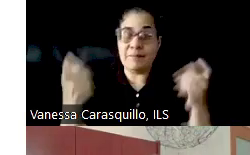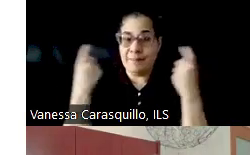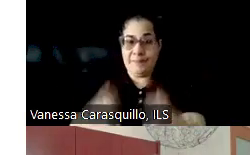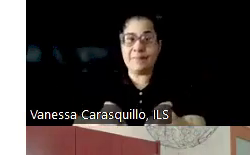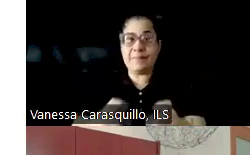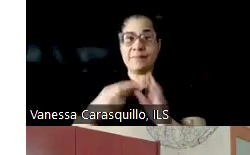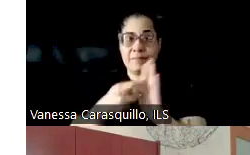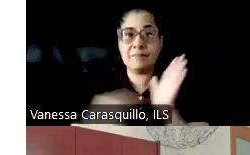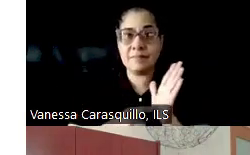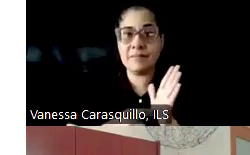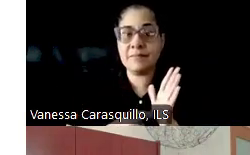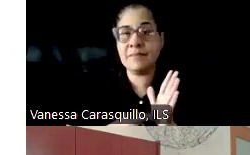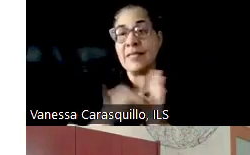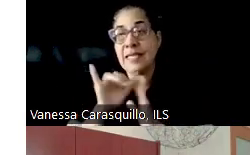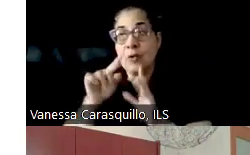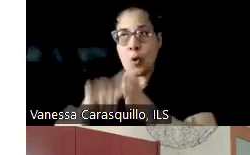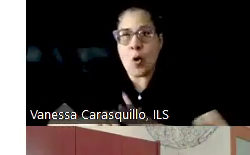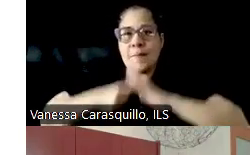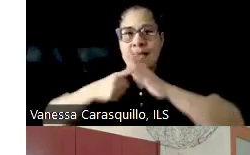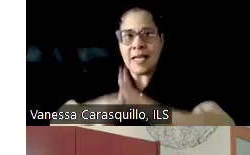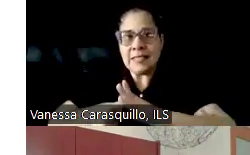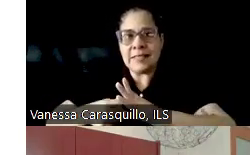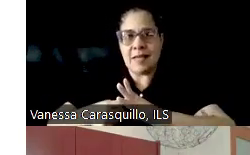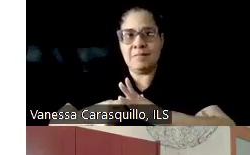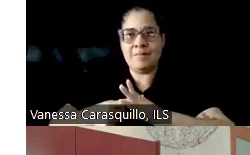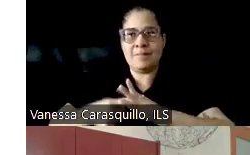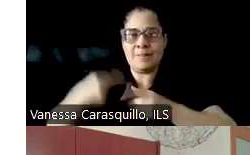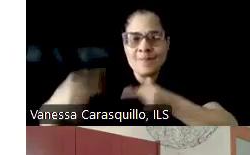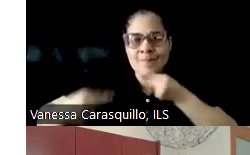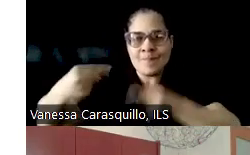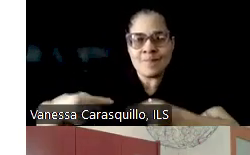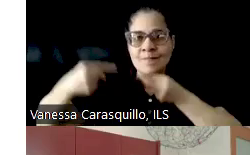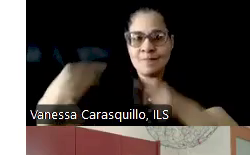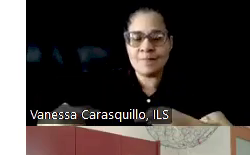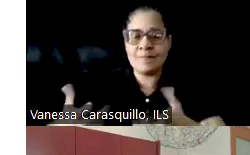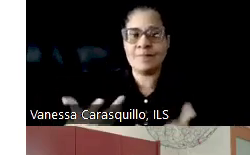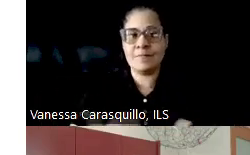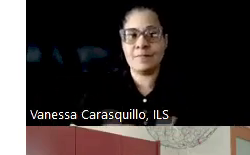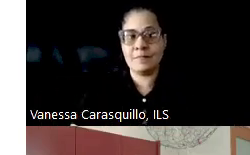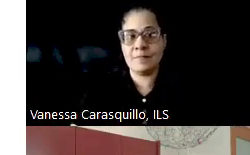los que suelen comenzar las peleas. Como ven, esto es